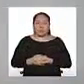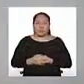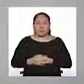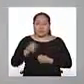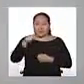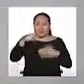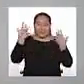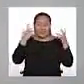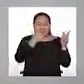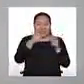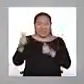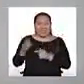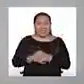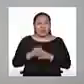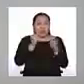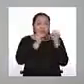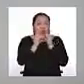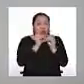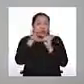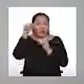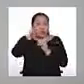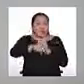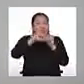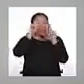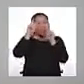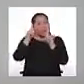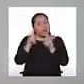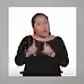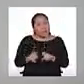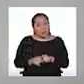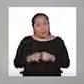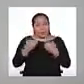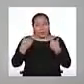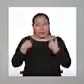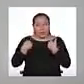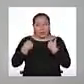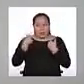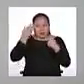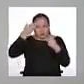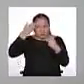lo tienen, chicos y chicas. Resuelvan esas preguntas para tener el reto del día